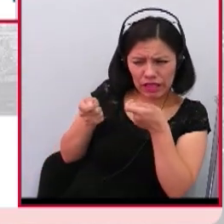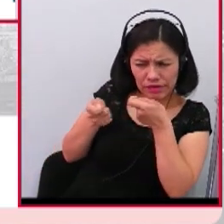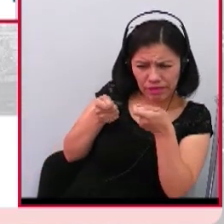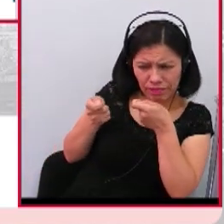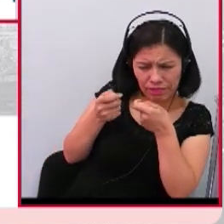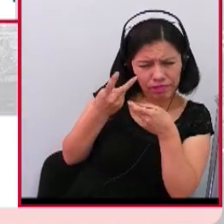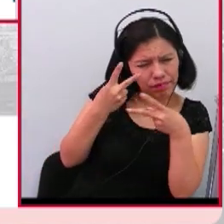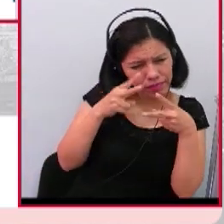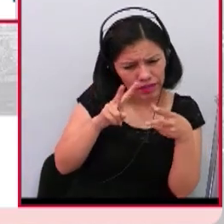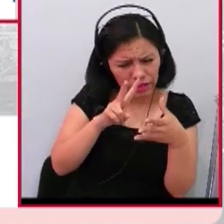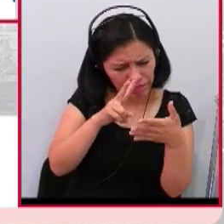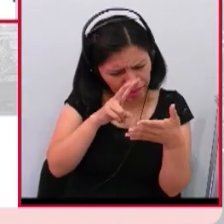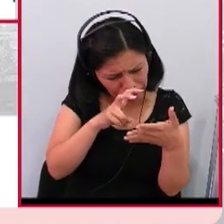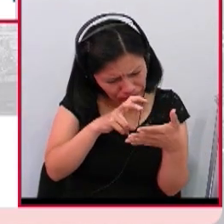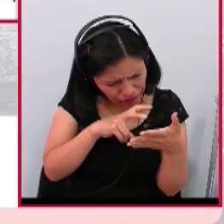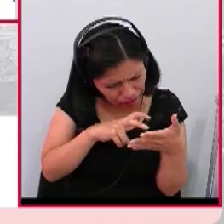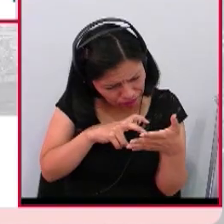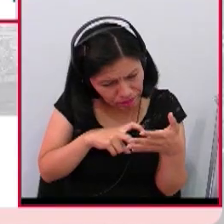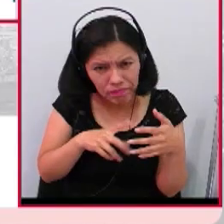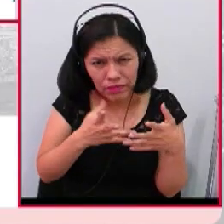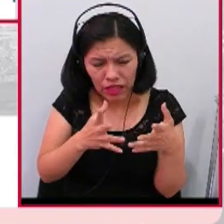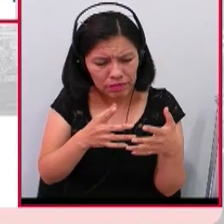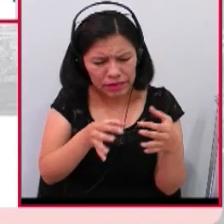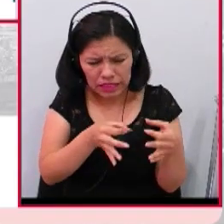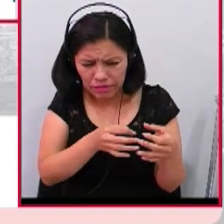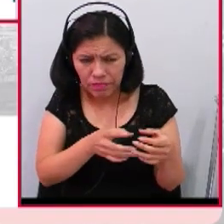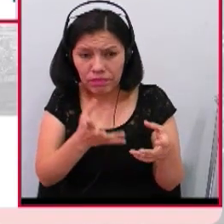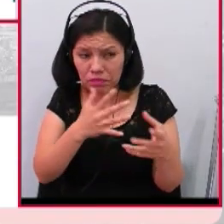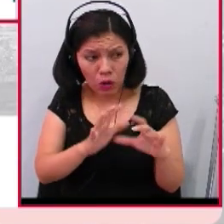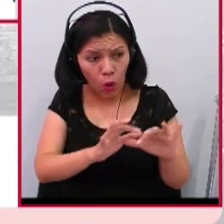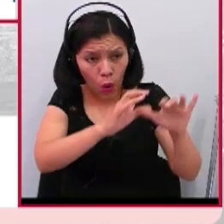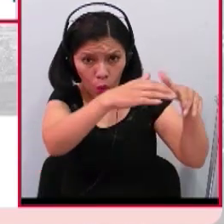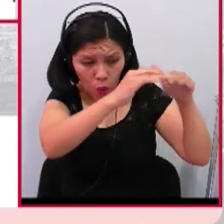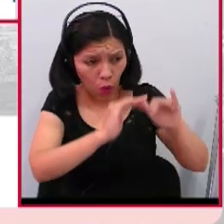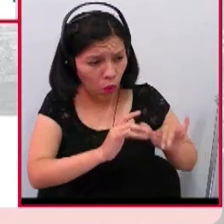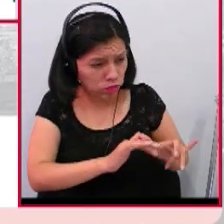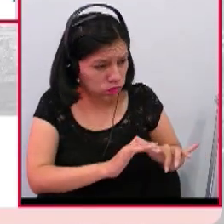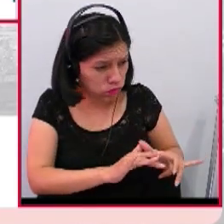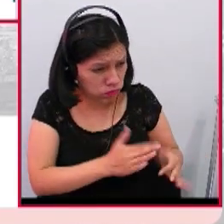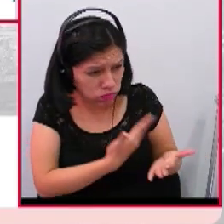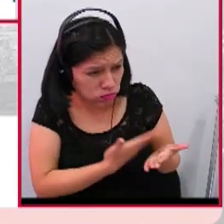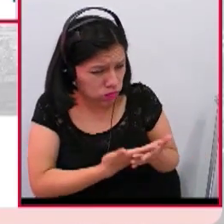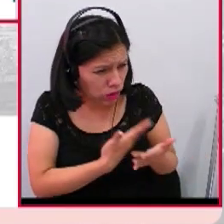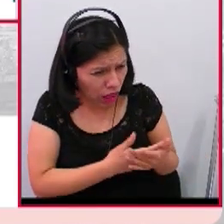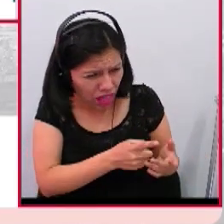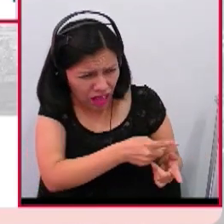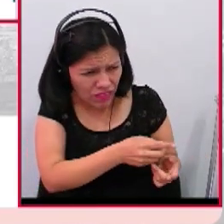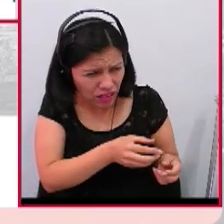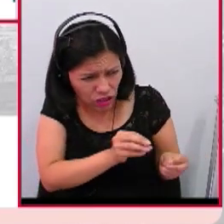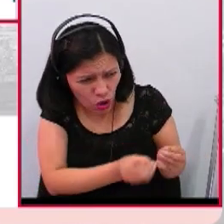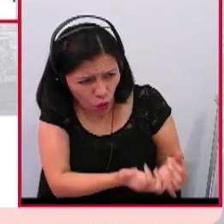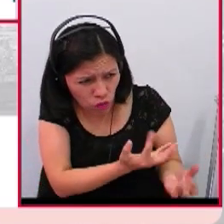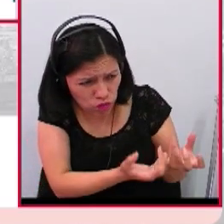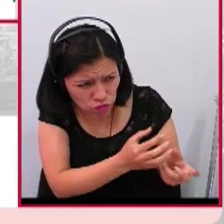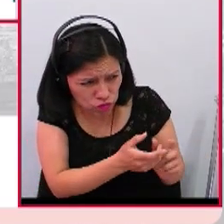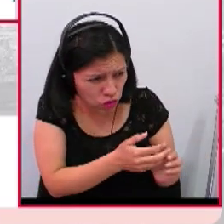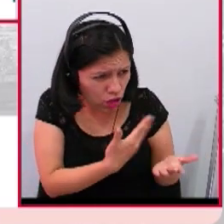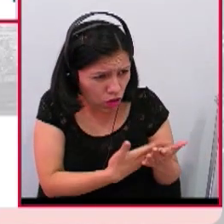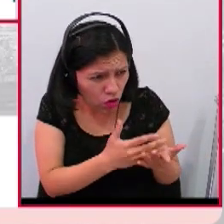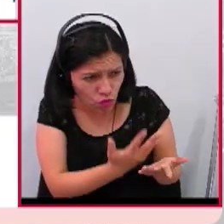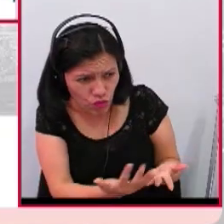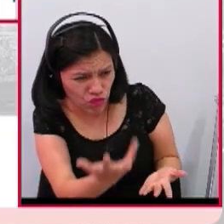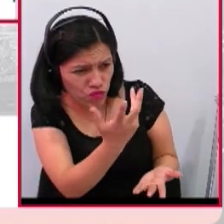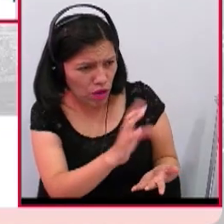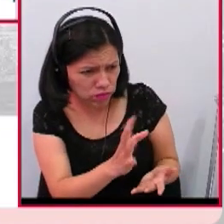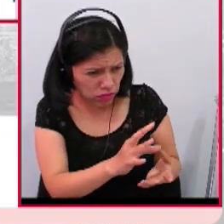diseño original de todo ese proyecto, lo hemos simulado, hemos hecho pruebas y en el cual ya hemos minimizado los impactos en esas